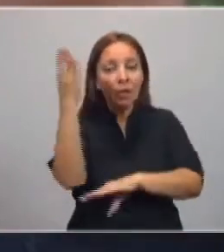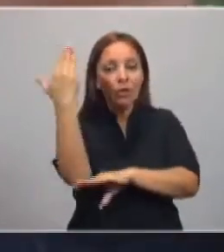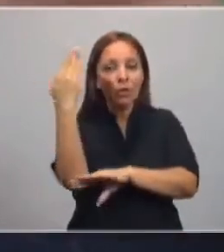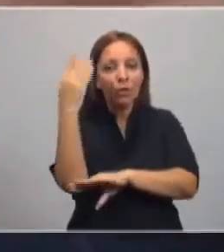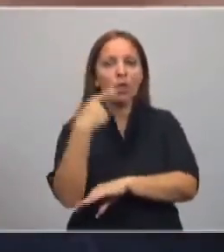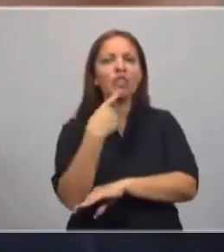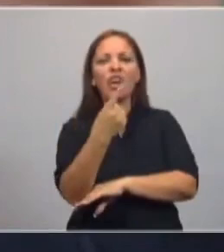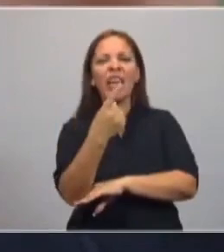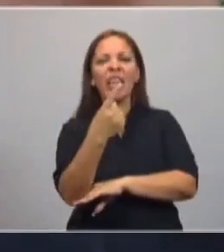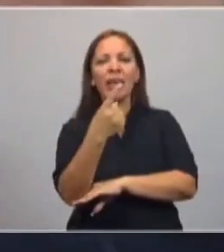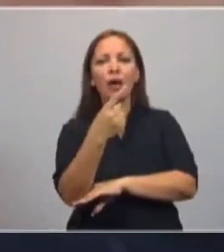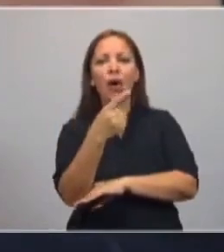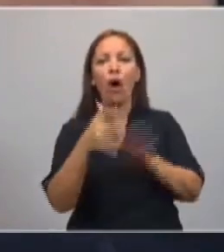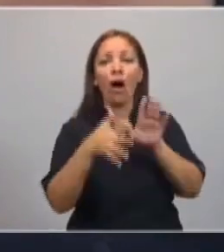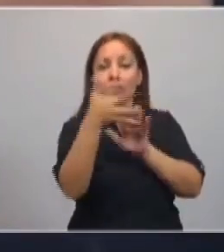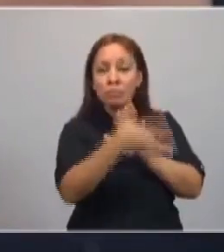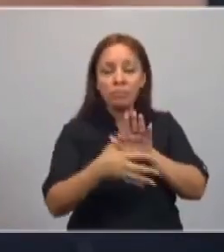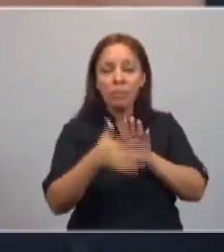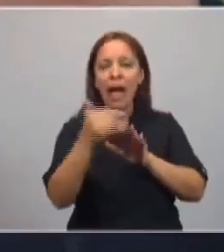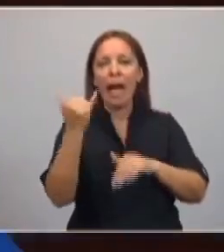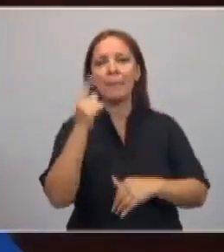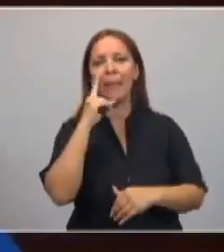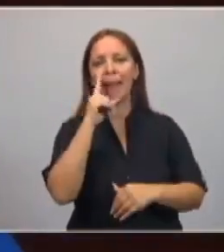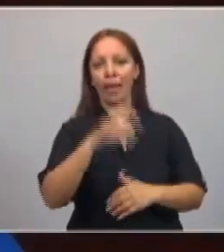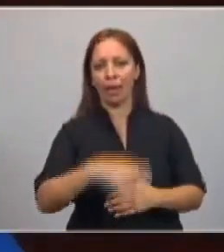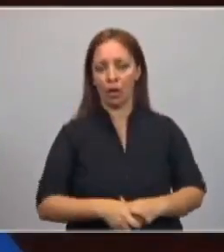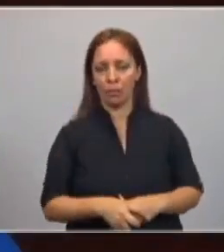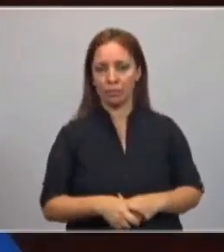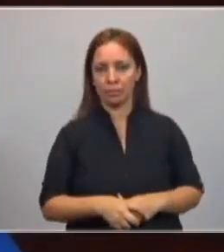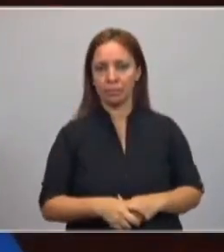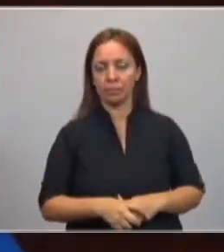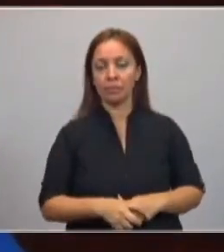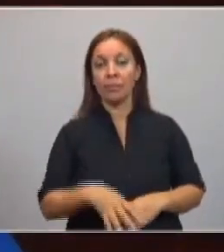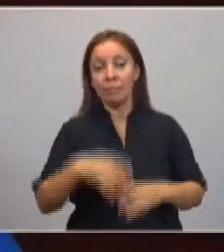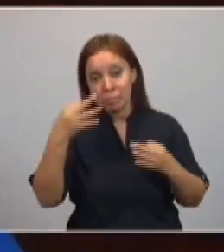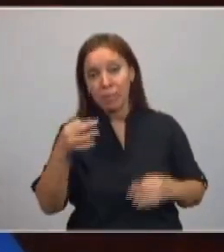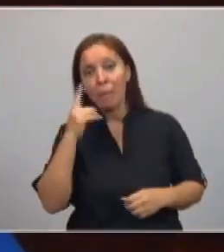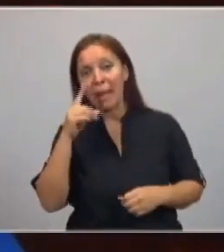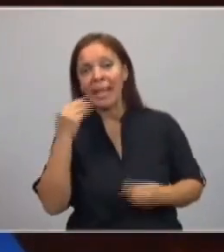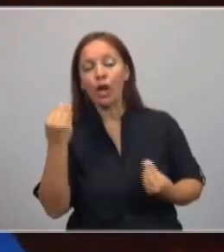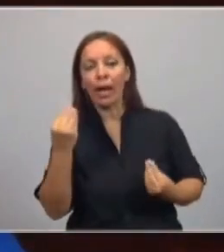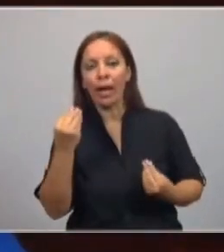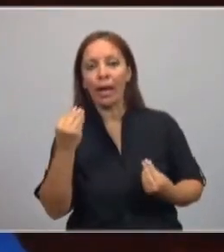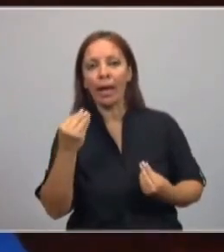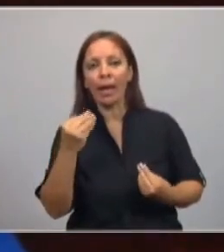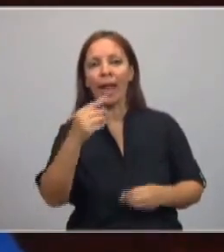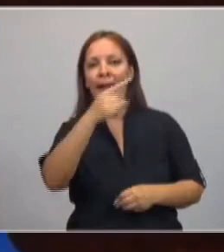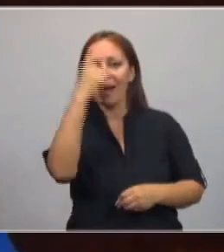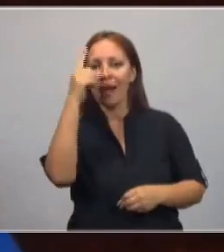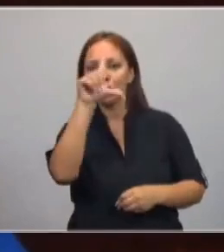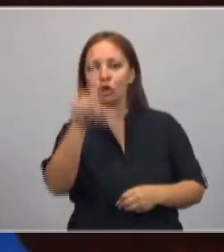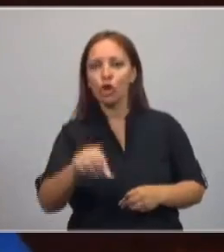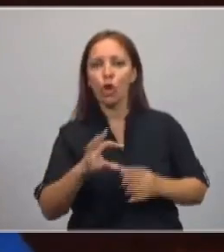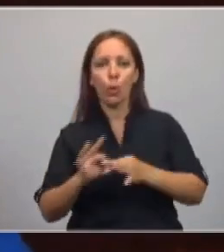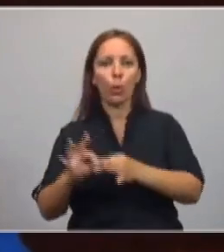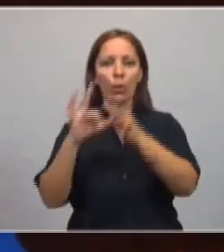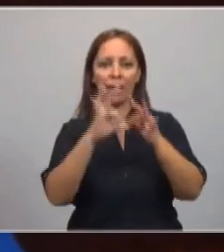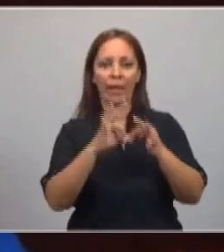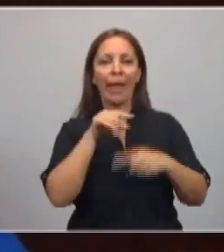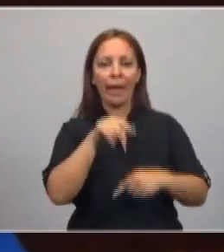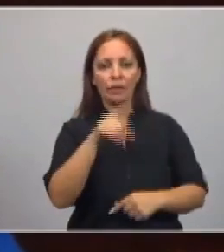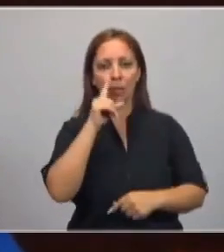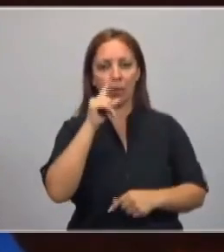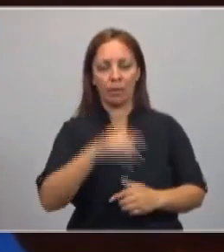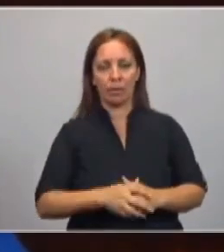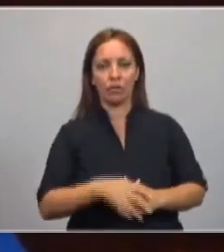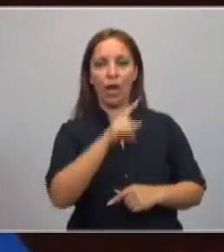que Occidente está en peligro. Lo que está en peligro es la unidad nacional. Así como se propone desintegrar